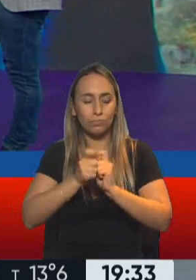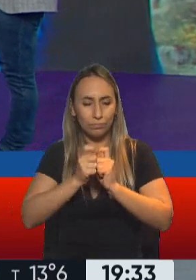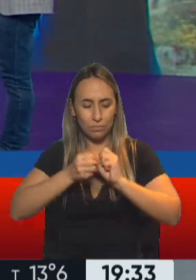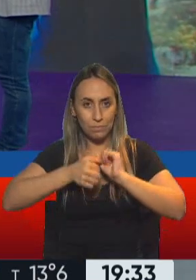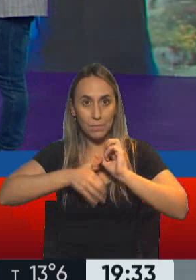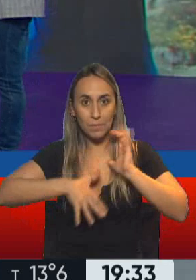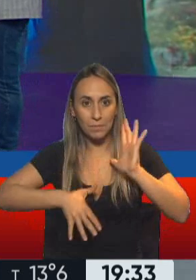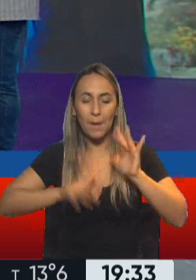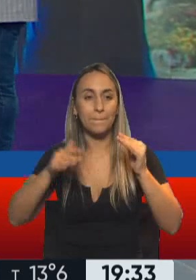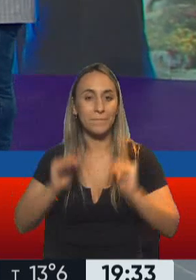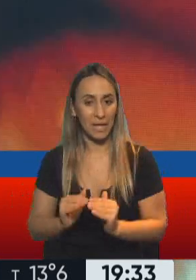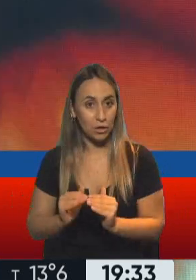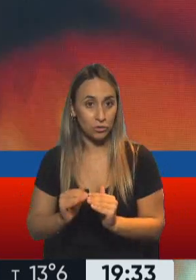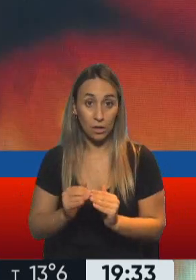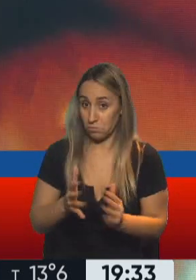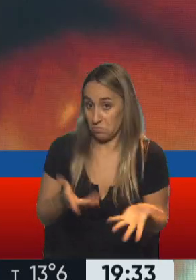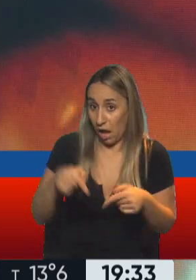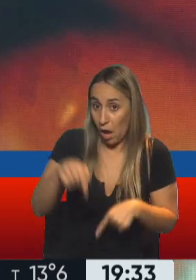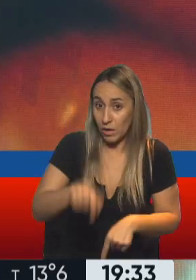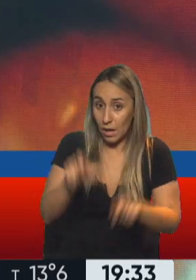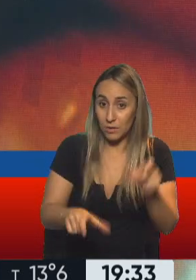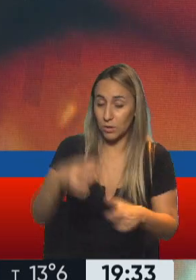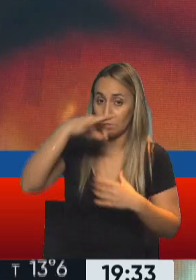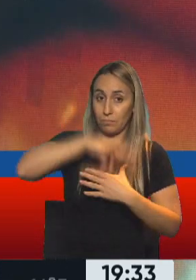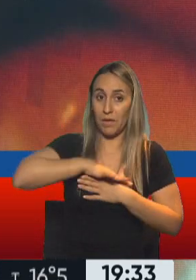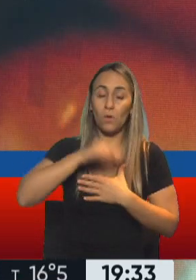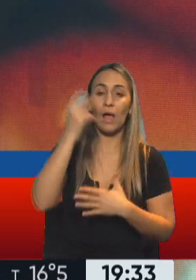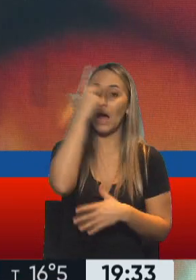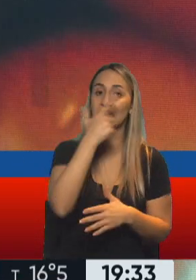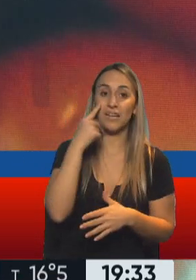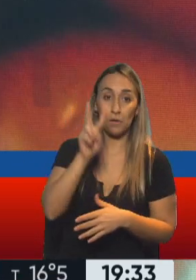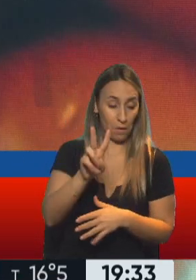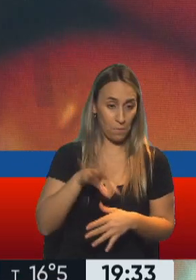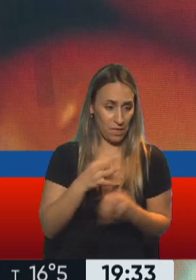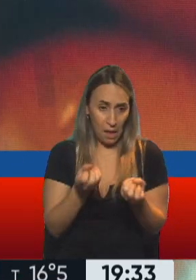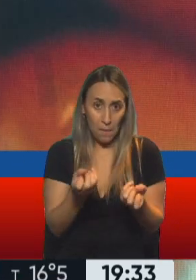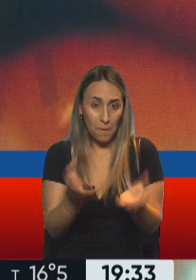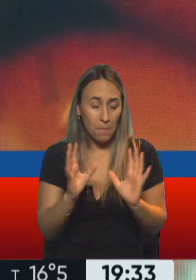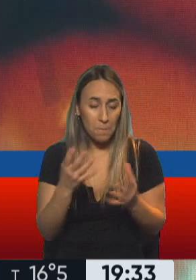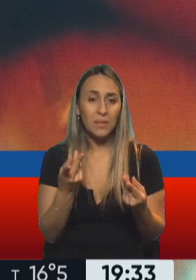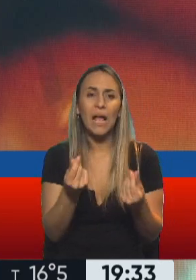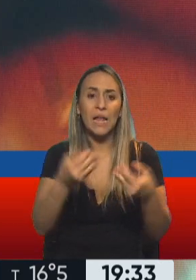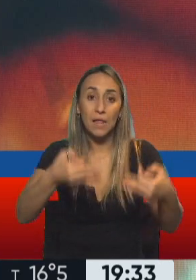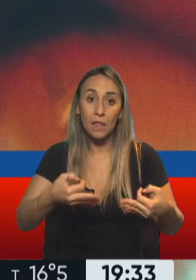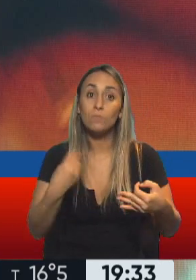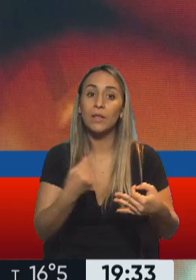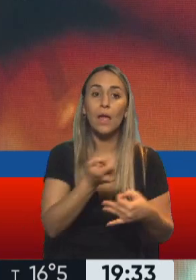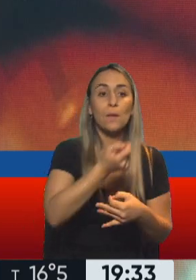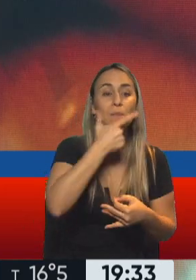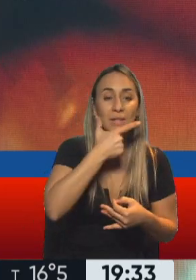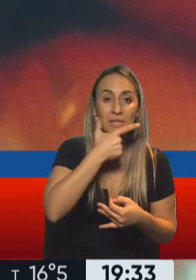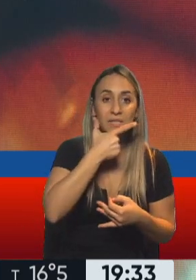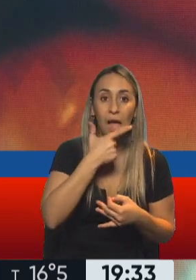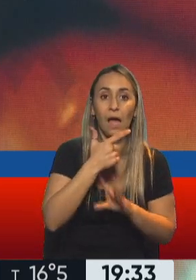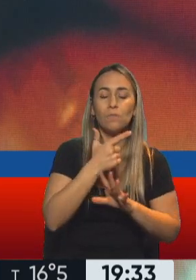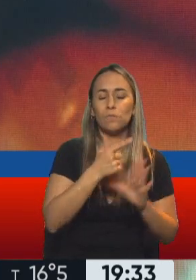HIV tienen muy buena sobrevida, una excelente sobrevida, porque tienen negativizan la carga viral. O sea, el virus